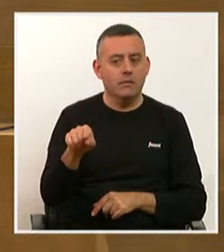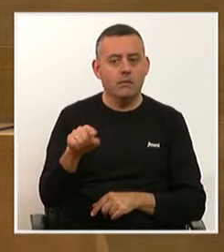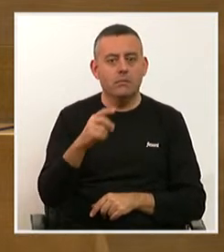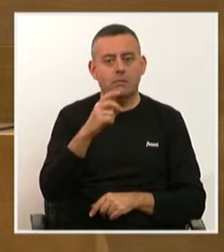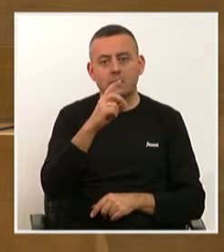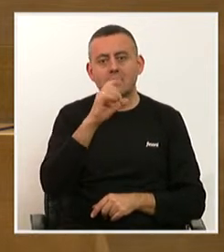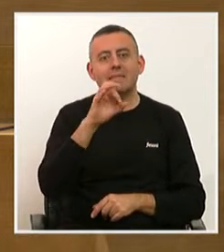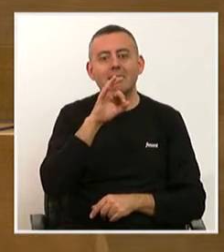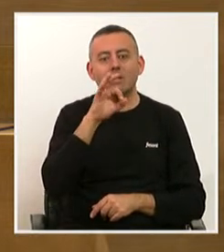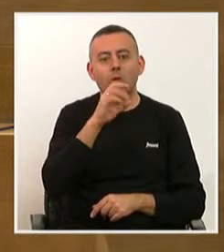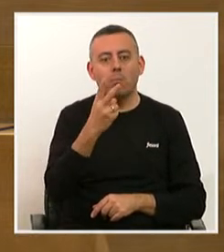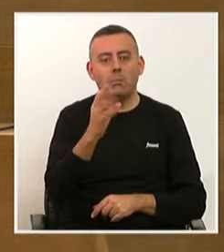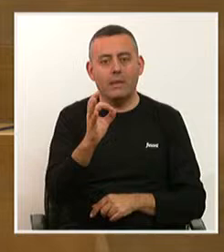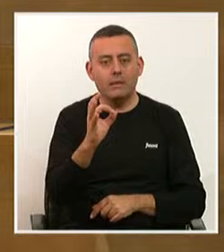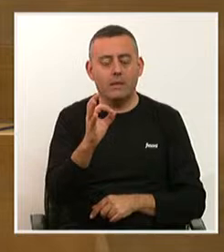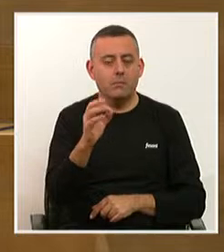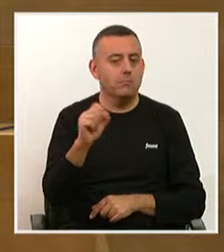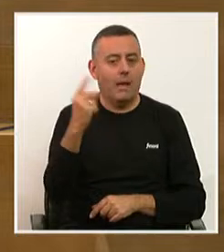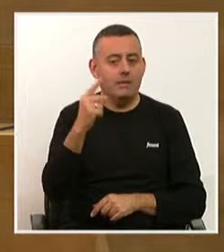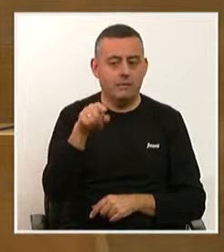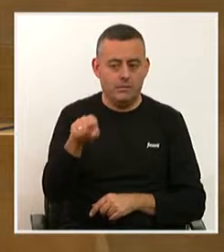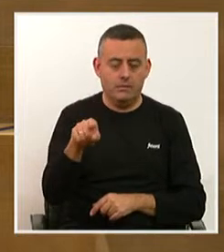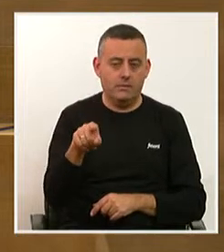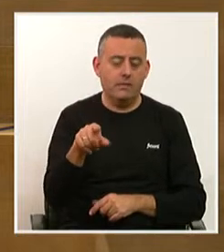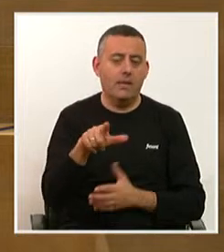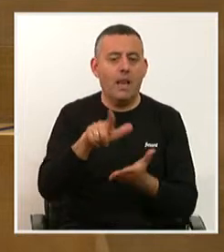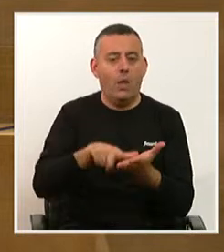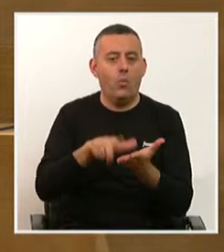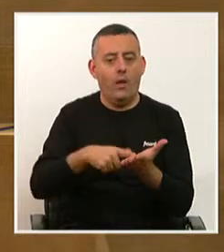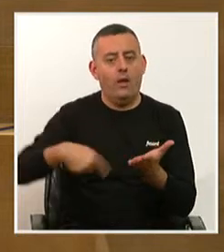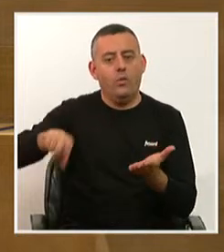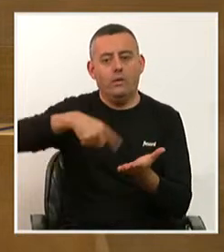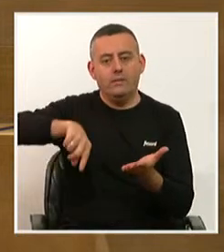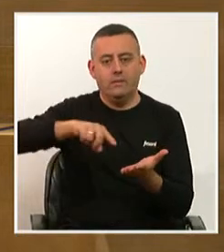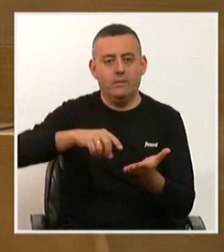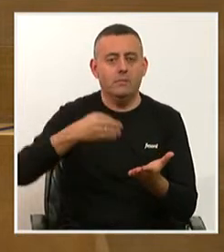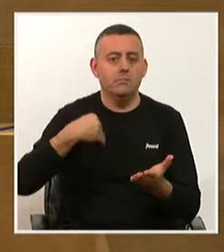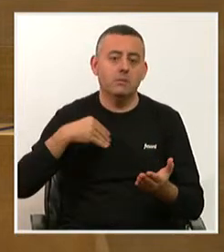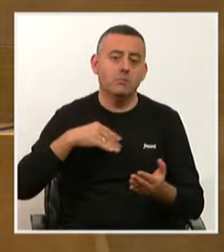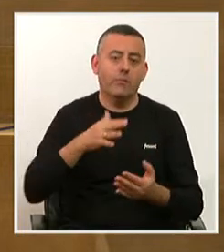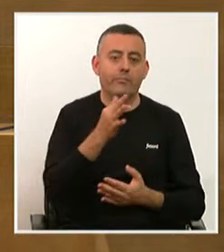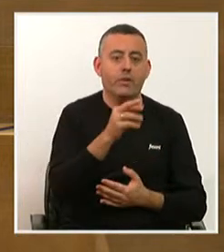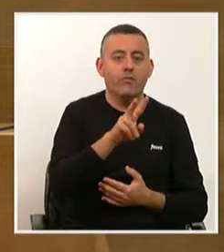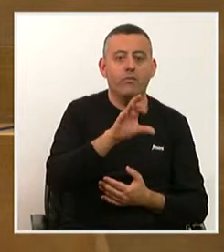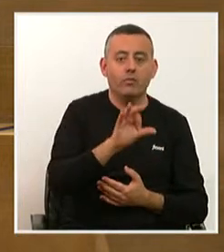leng en paraes del prop F eleta Valencia